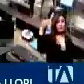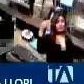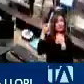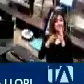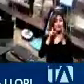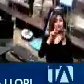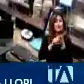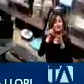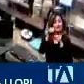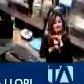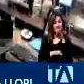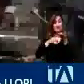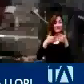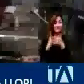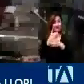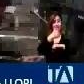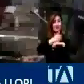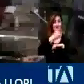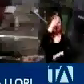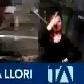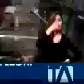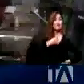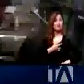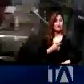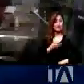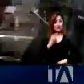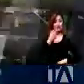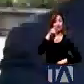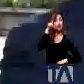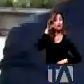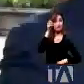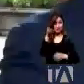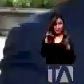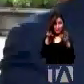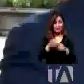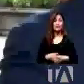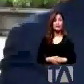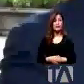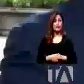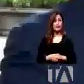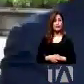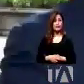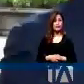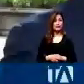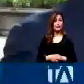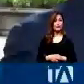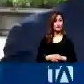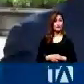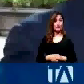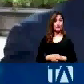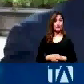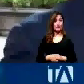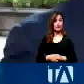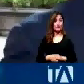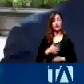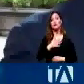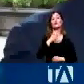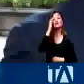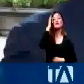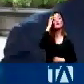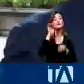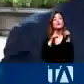de autoridades, la designación de autoridades. Escuchemos lo que dijo Guillermo Lasso. Yo sí veo con preocupación cierto